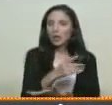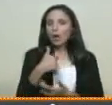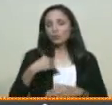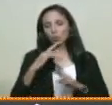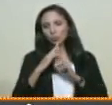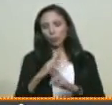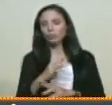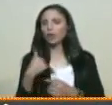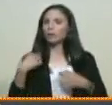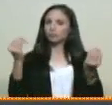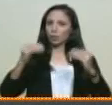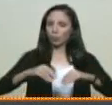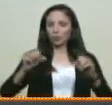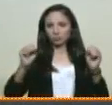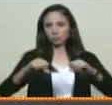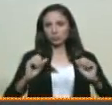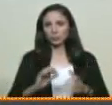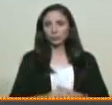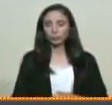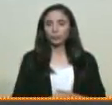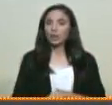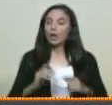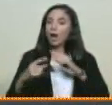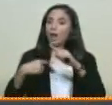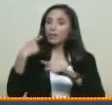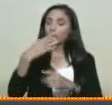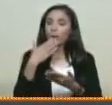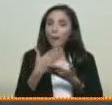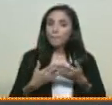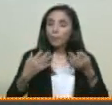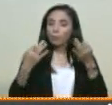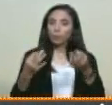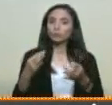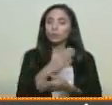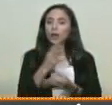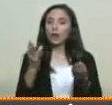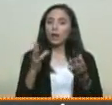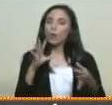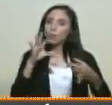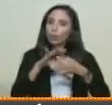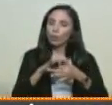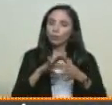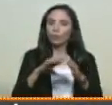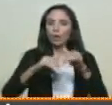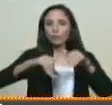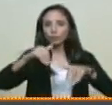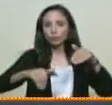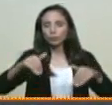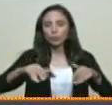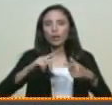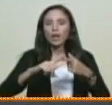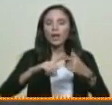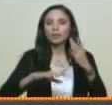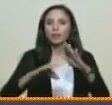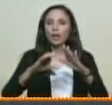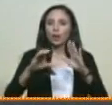Y además se propuso unir las elecciones con las elecciones de diputados y diputadas de los consejos legislativos estadales.